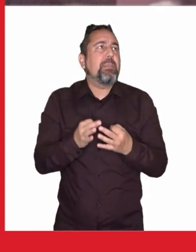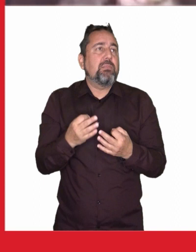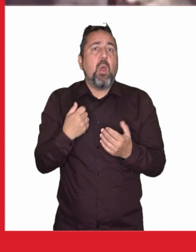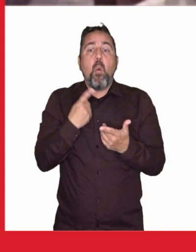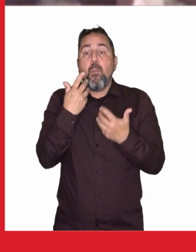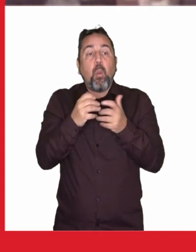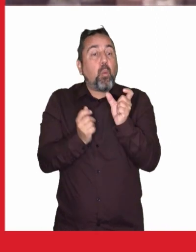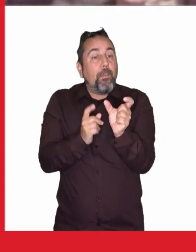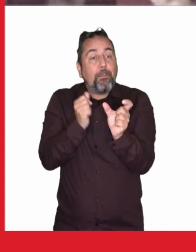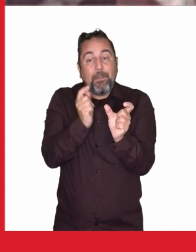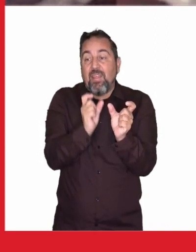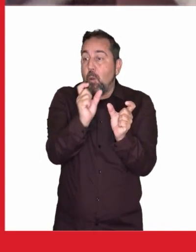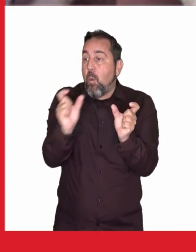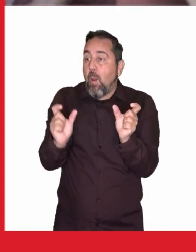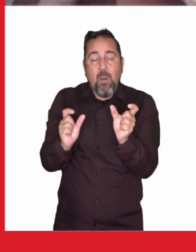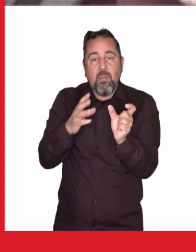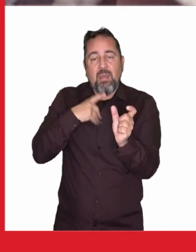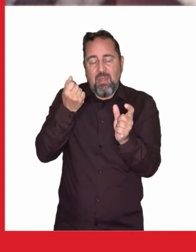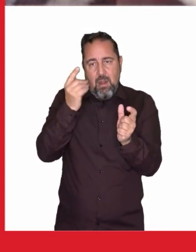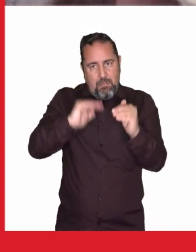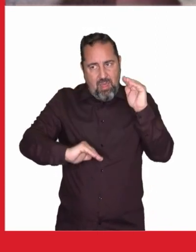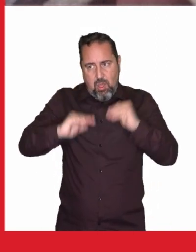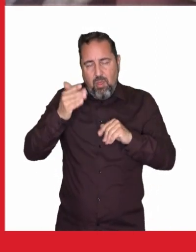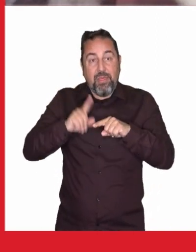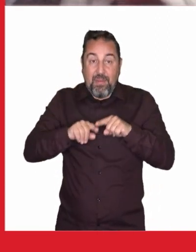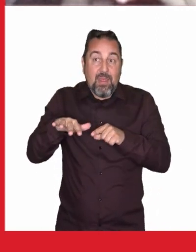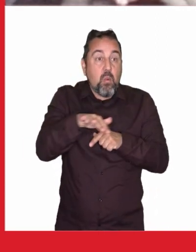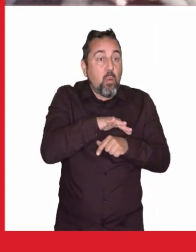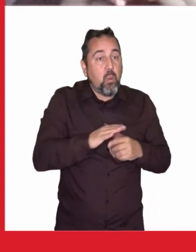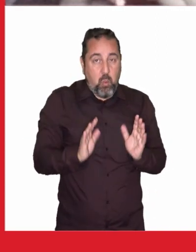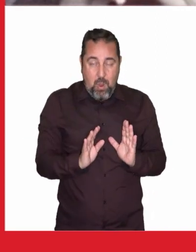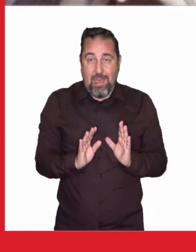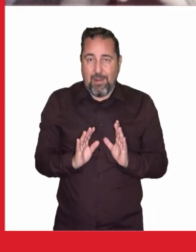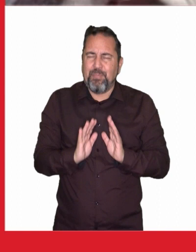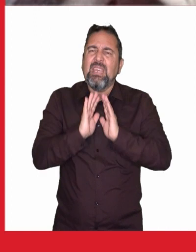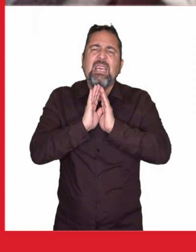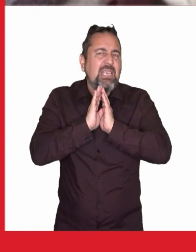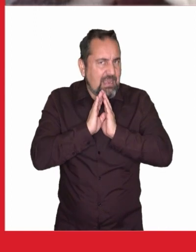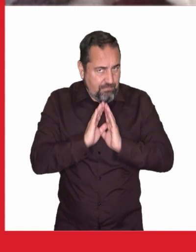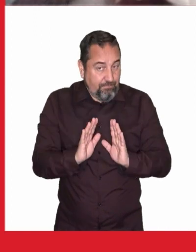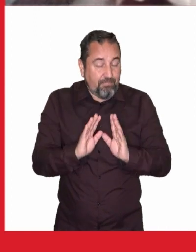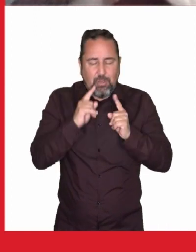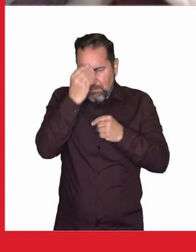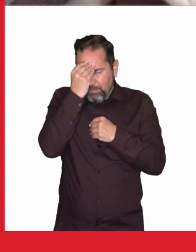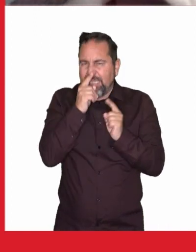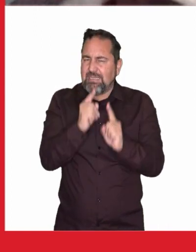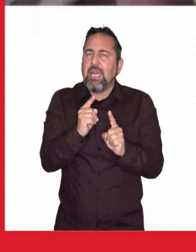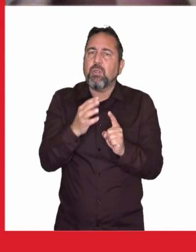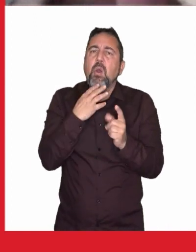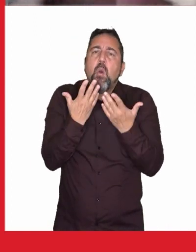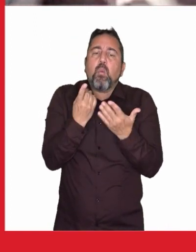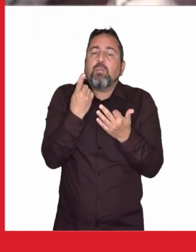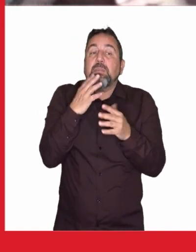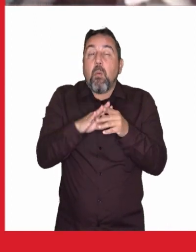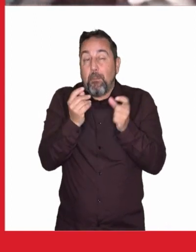Entonces, fijaros que no siempre voy a colocar el mismo producto al mismo precio en diferentes lugares. Esto es importante que quede claro.